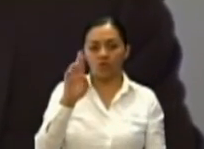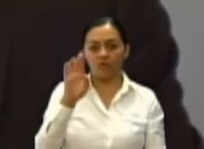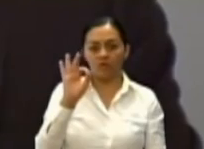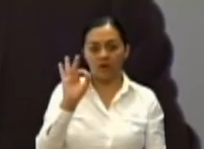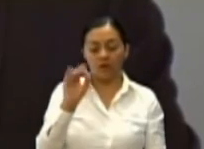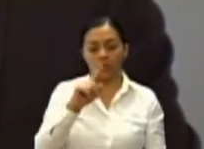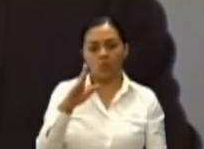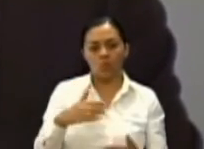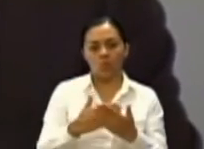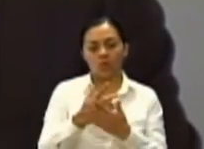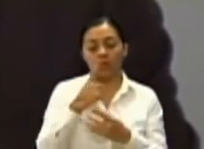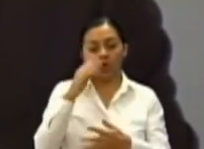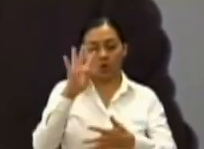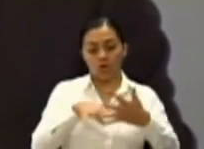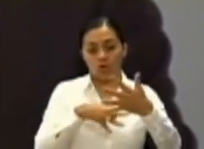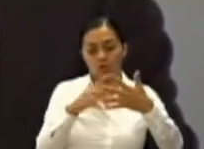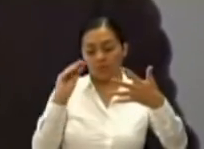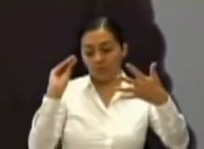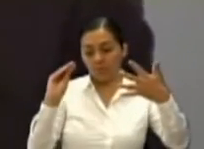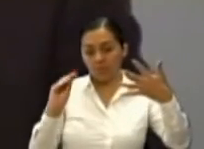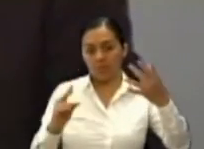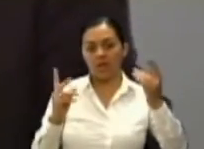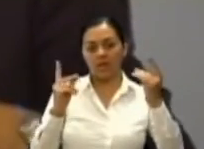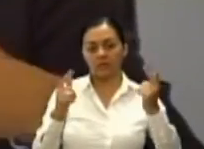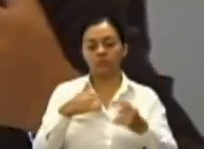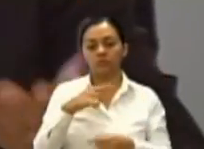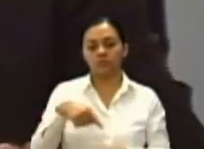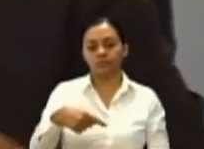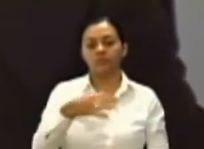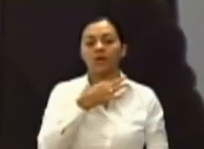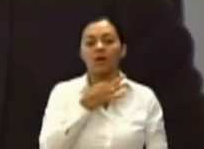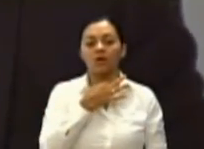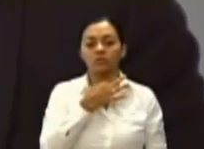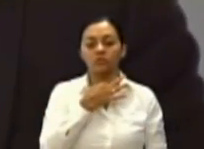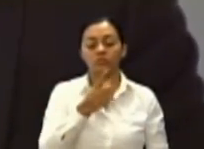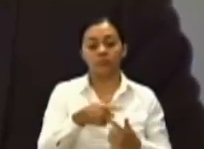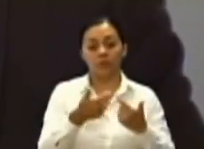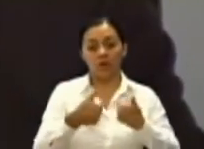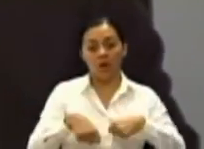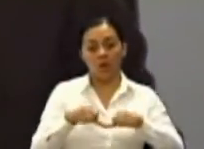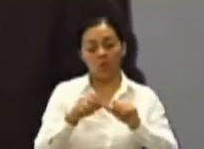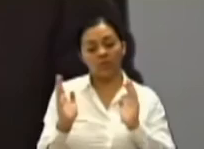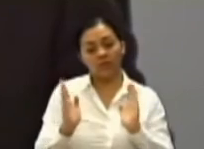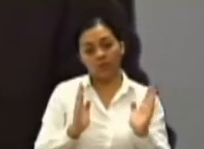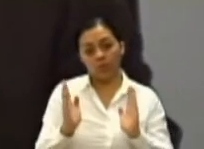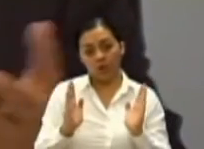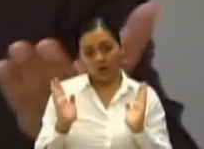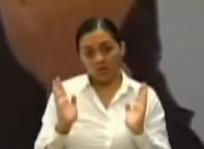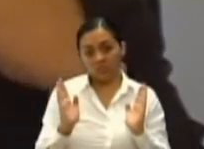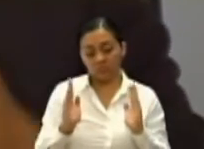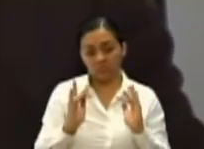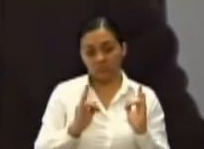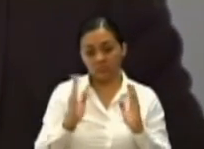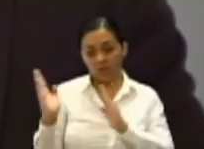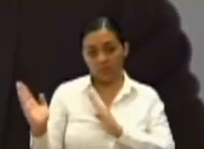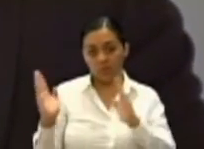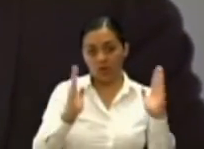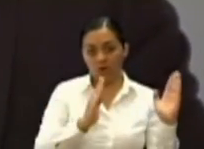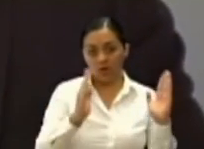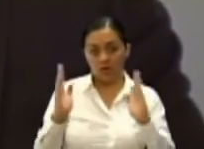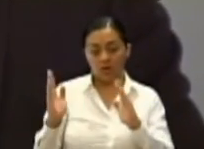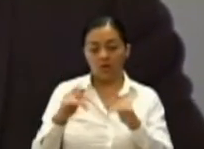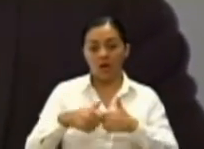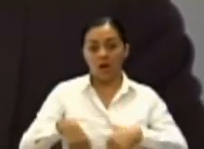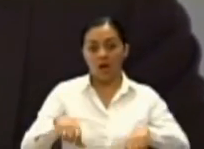esos avances en cronogramas estará listo en agosto ahorita los chicos están en aulas provisionales desmontables en septiembre ya vendrán a